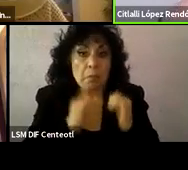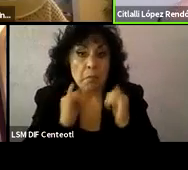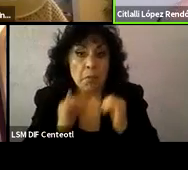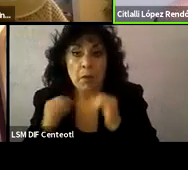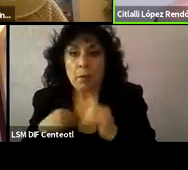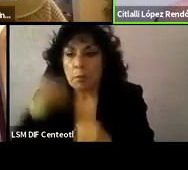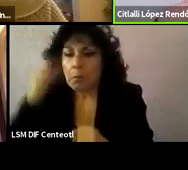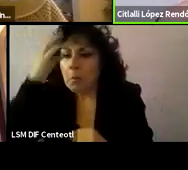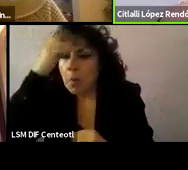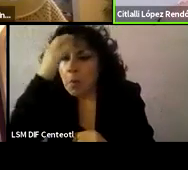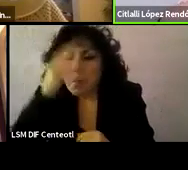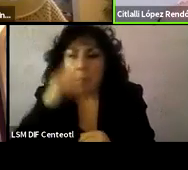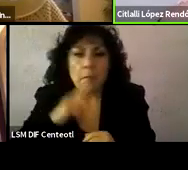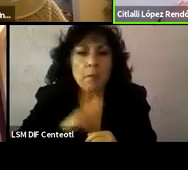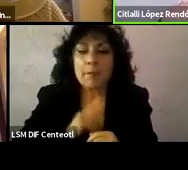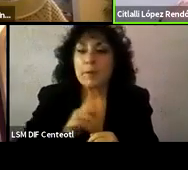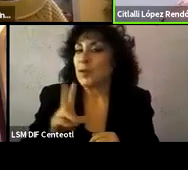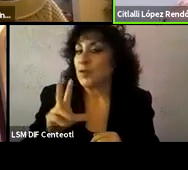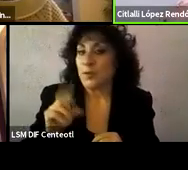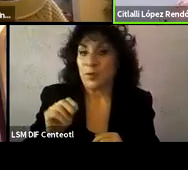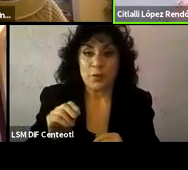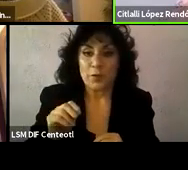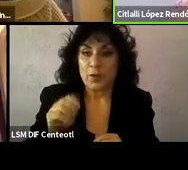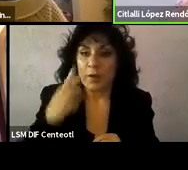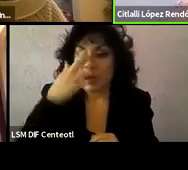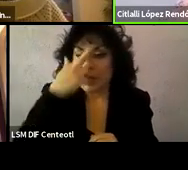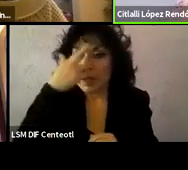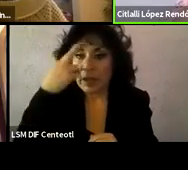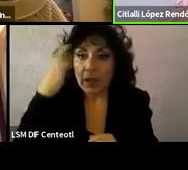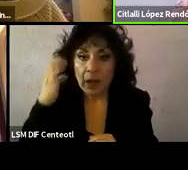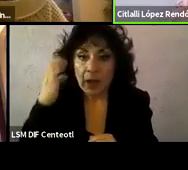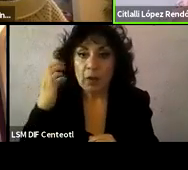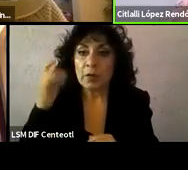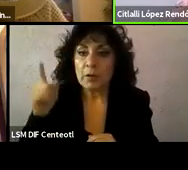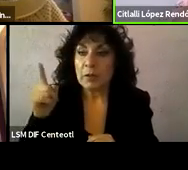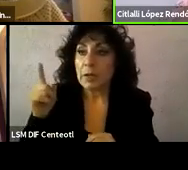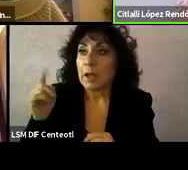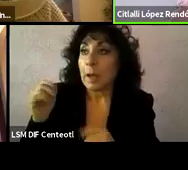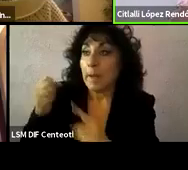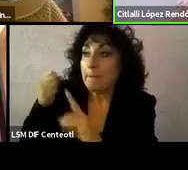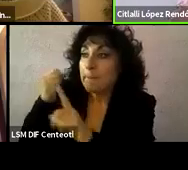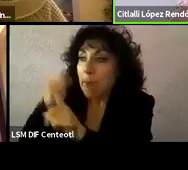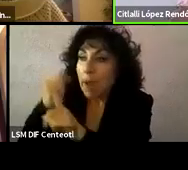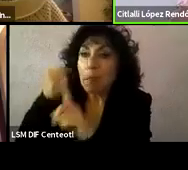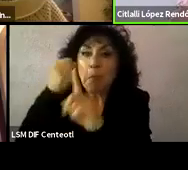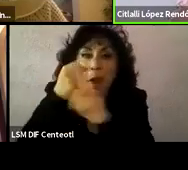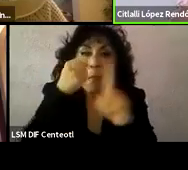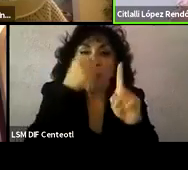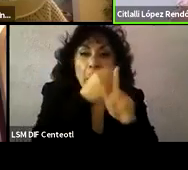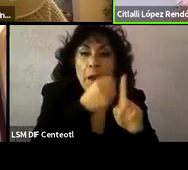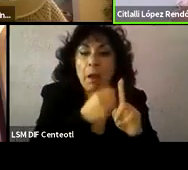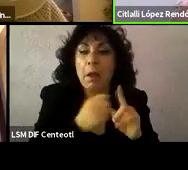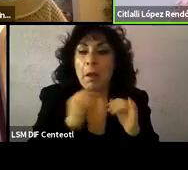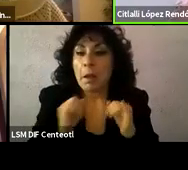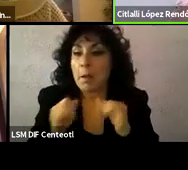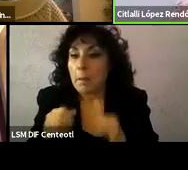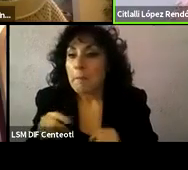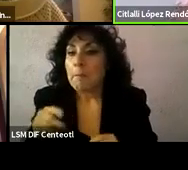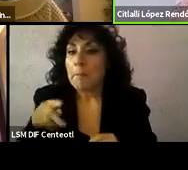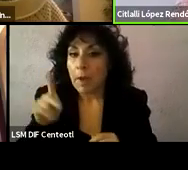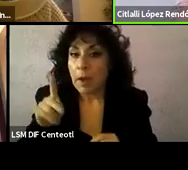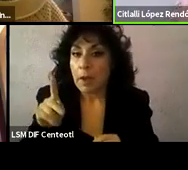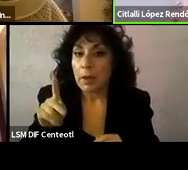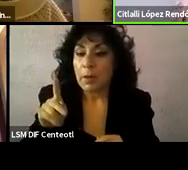Sino que siempre va a venir de reconocer por ejemplo, las violencias que se ejercen como individuo, pero que estas no son